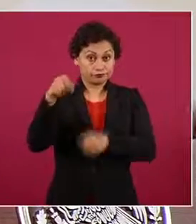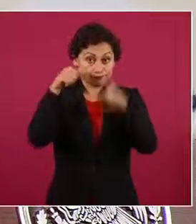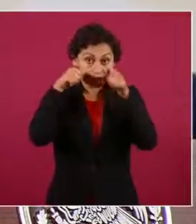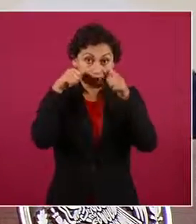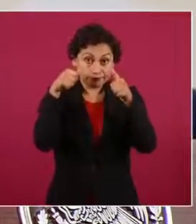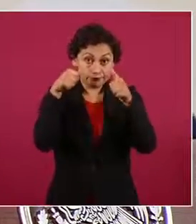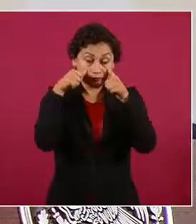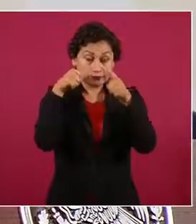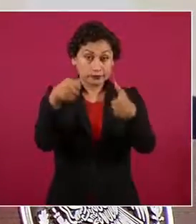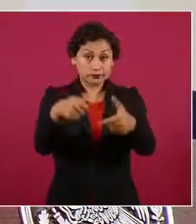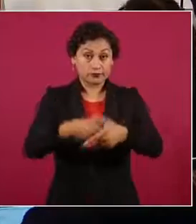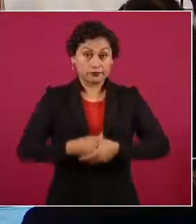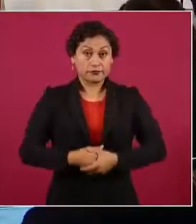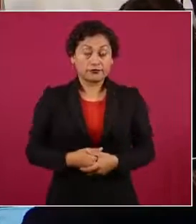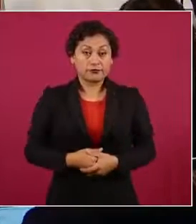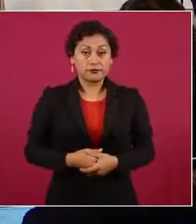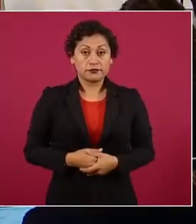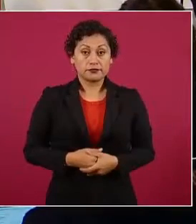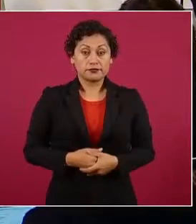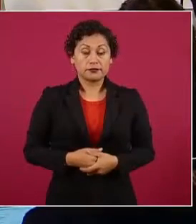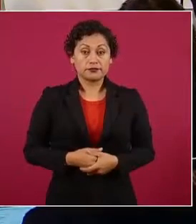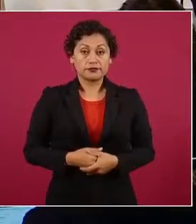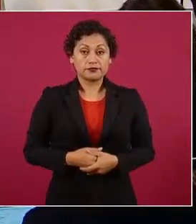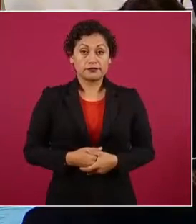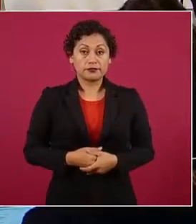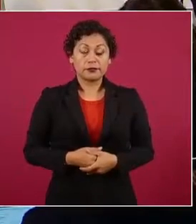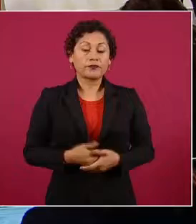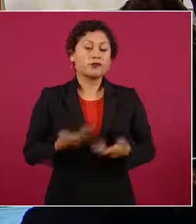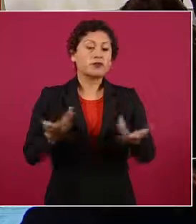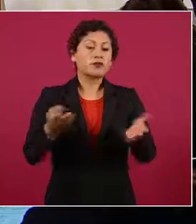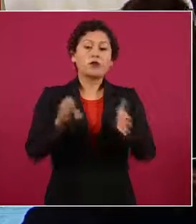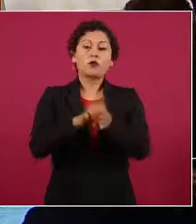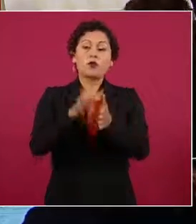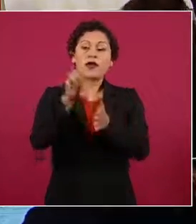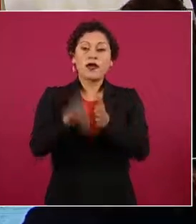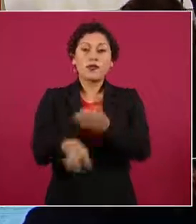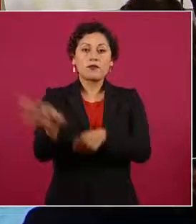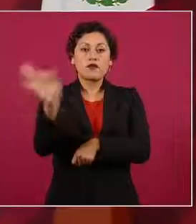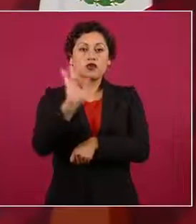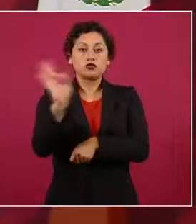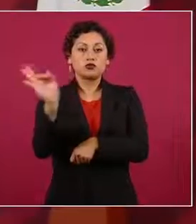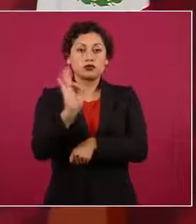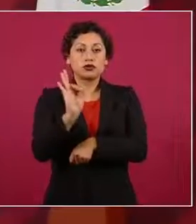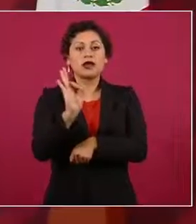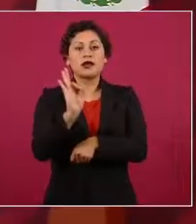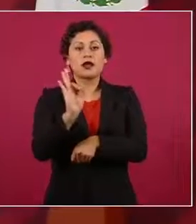Y si hay una zona arqueológica,